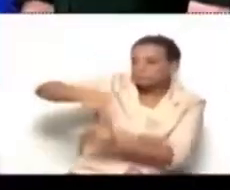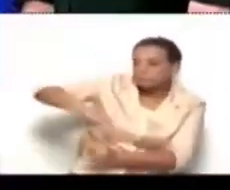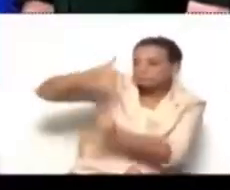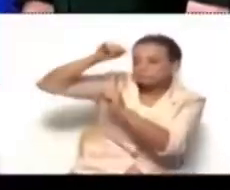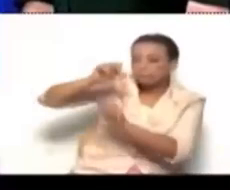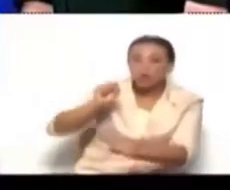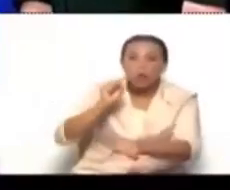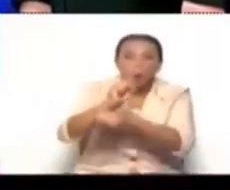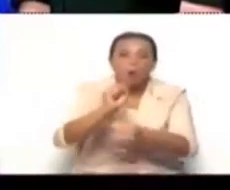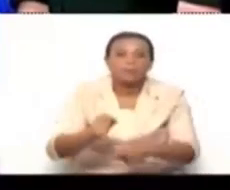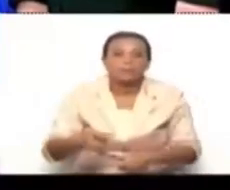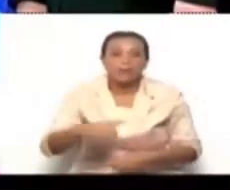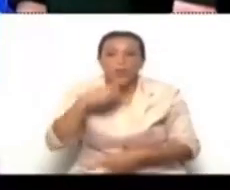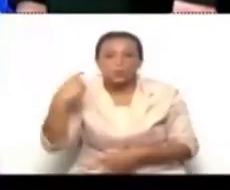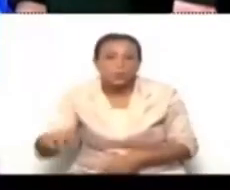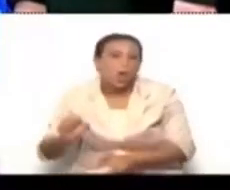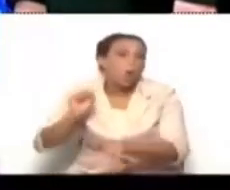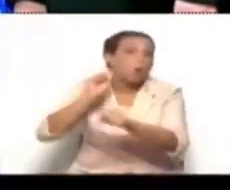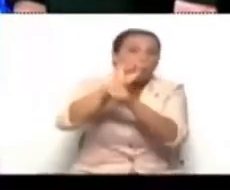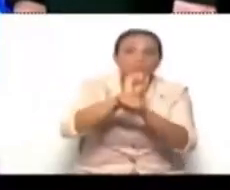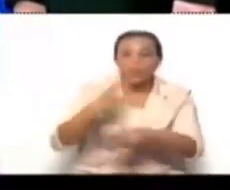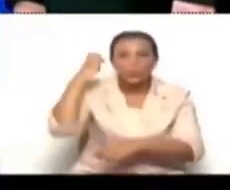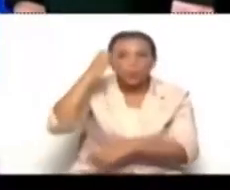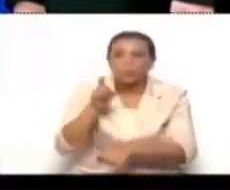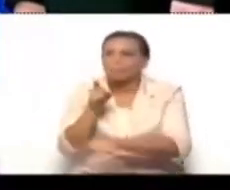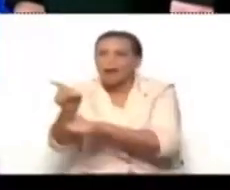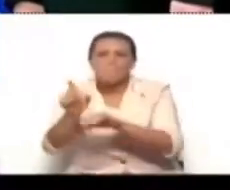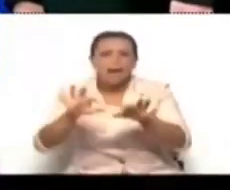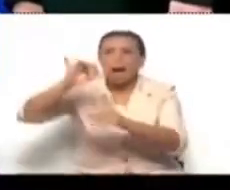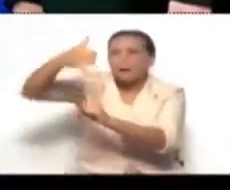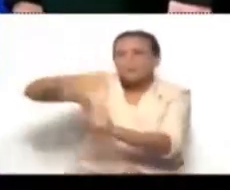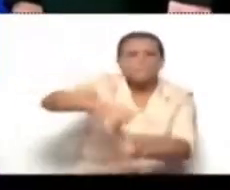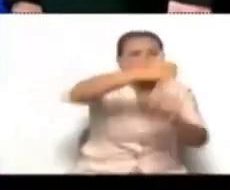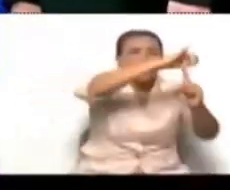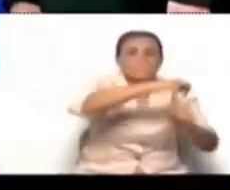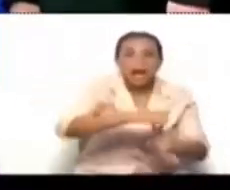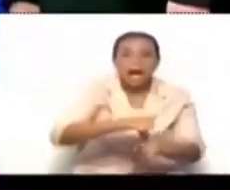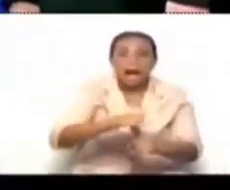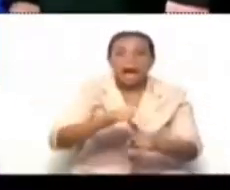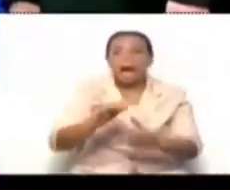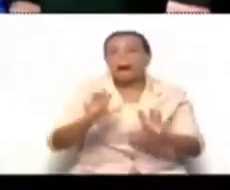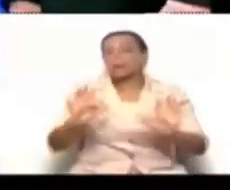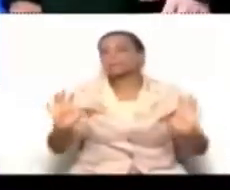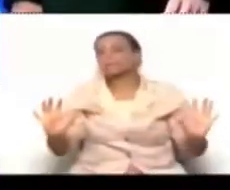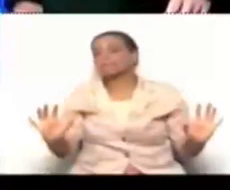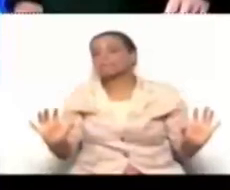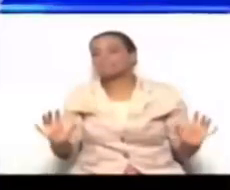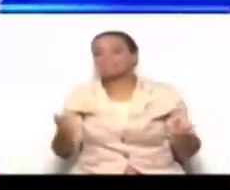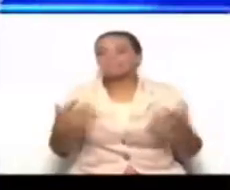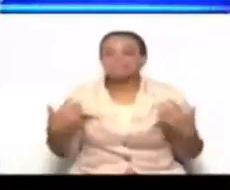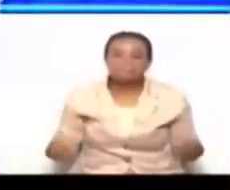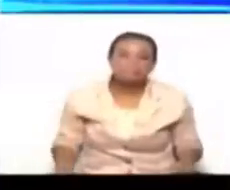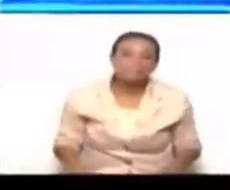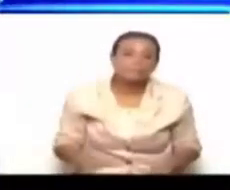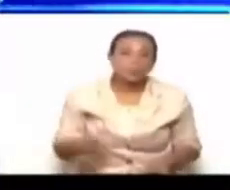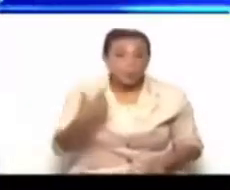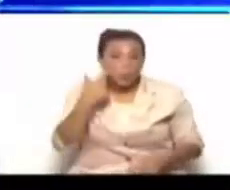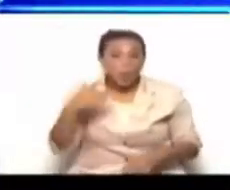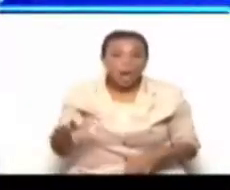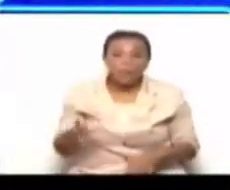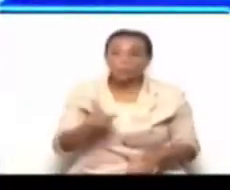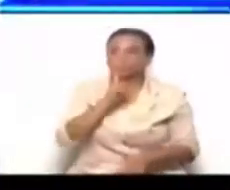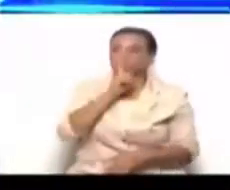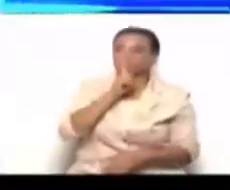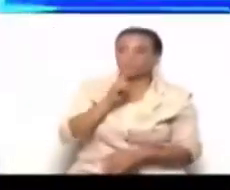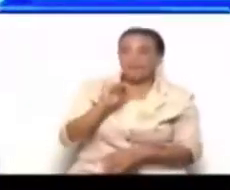Unión Soviética. Correcto. Luego lo utilizaron por aquí, por allá, y pasó lo que pasó. Así que cuando salieron ellos a decir